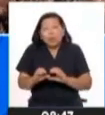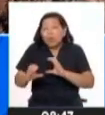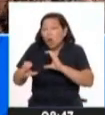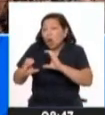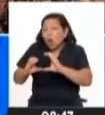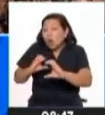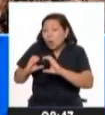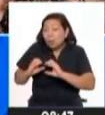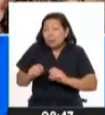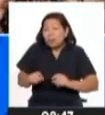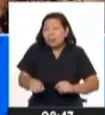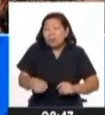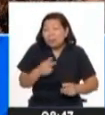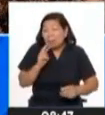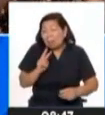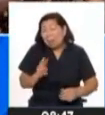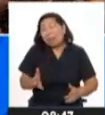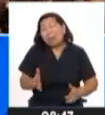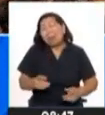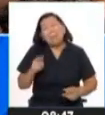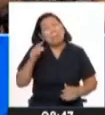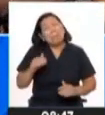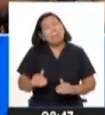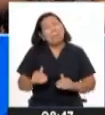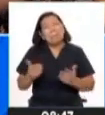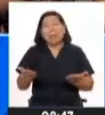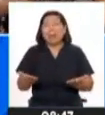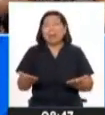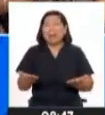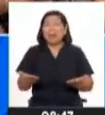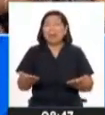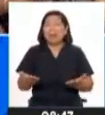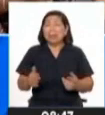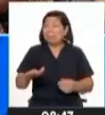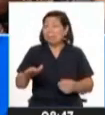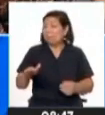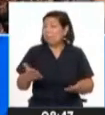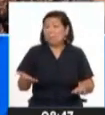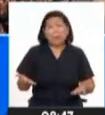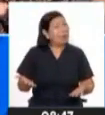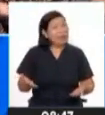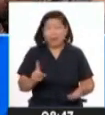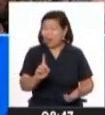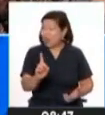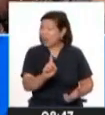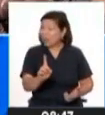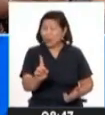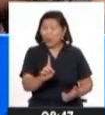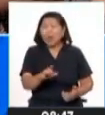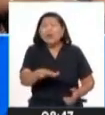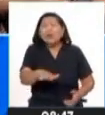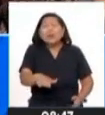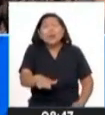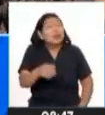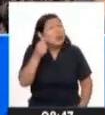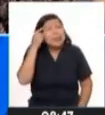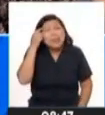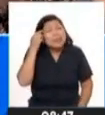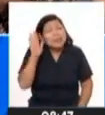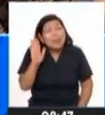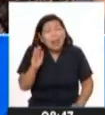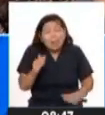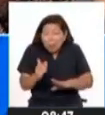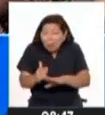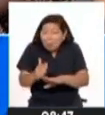veces a los pequeñitos se los ve como adultos de tamaño pequeño, ¿no? Y no debe ser así, son niños que están en un proceso